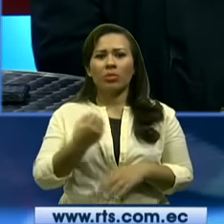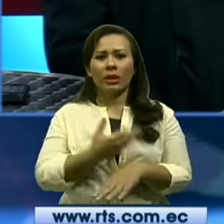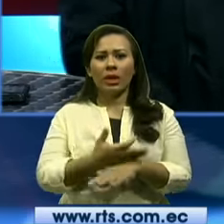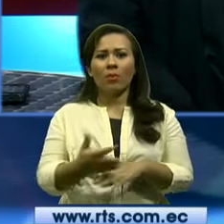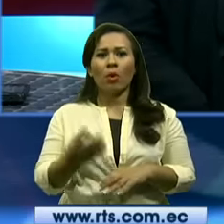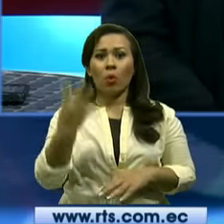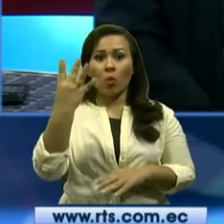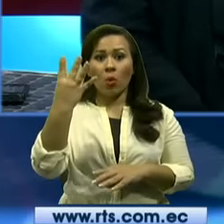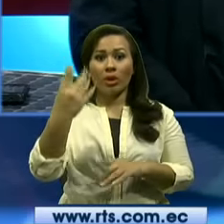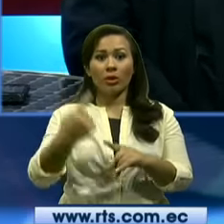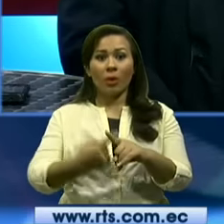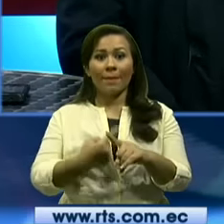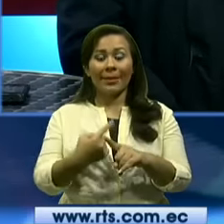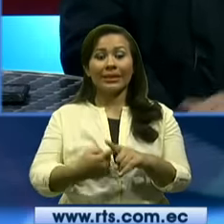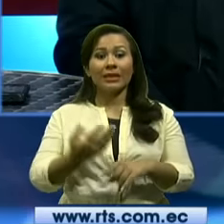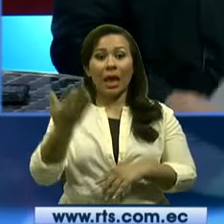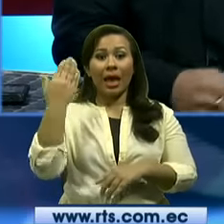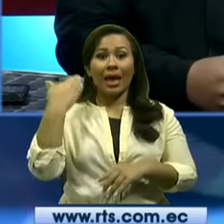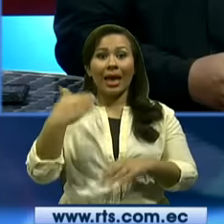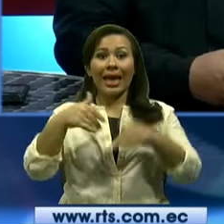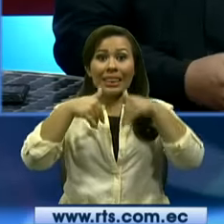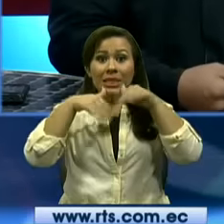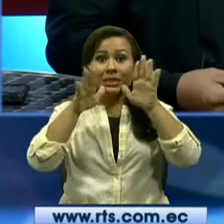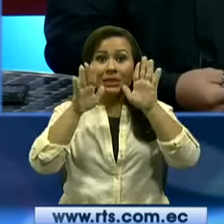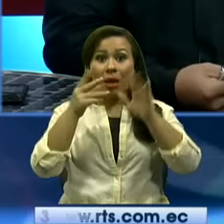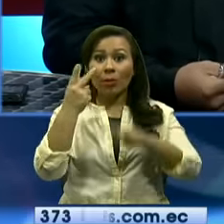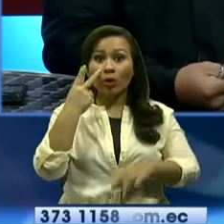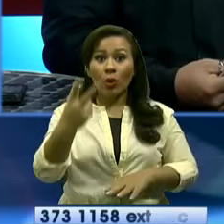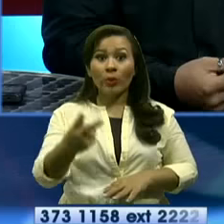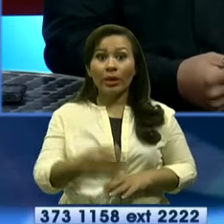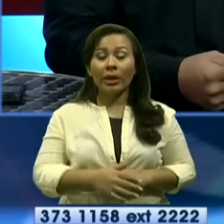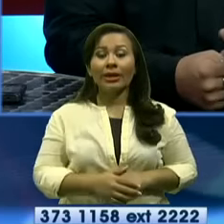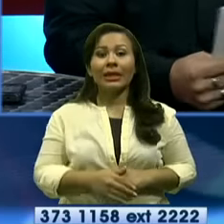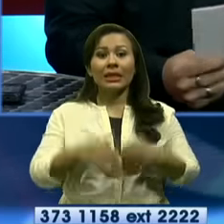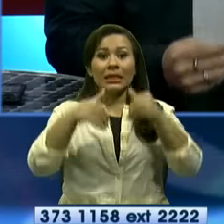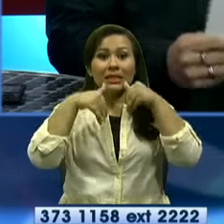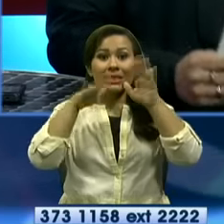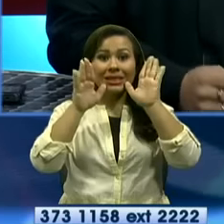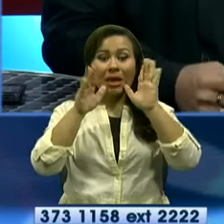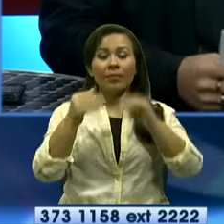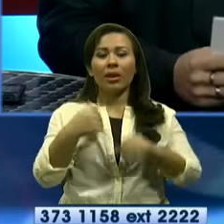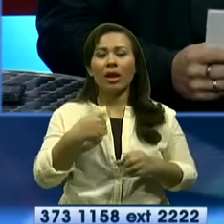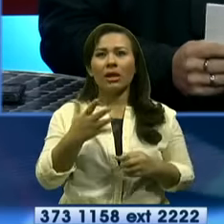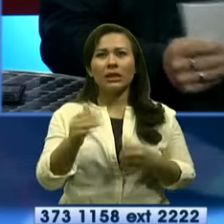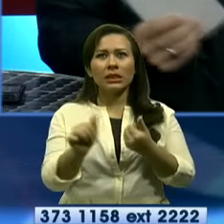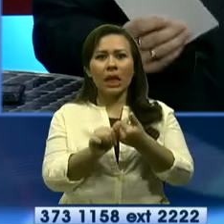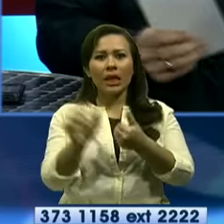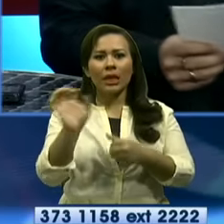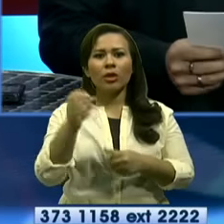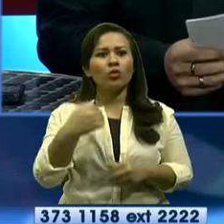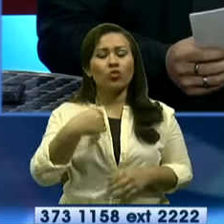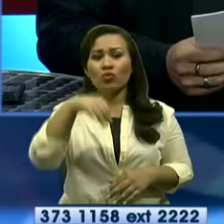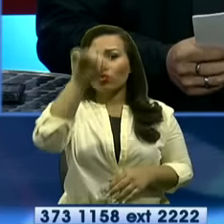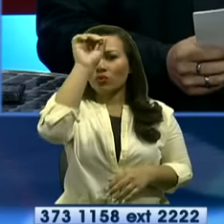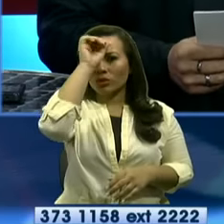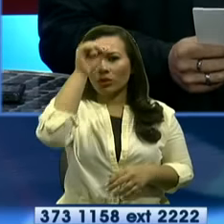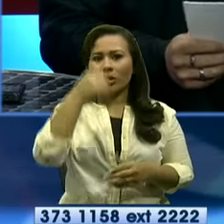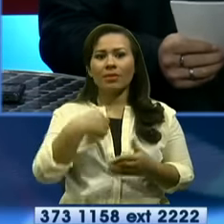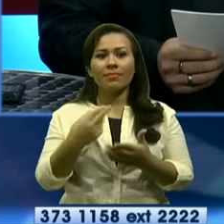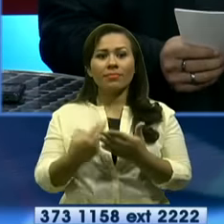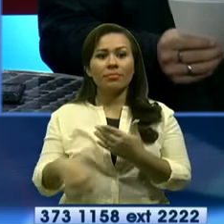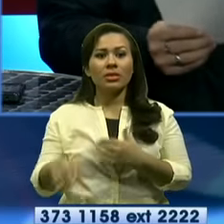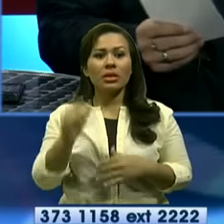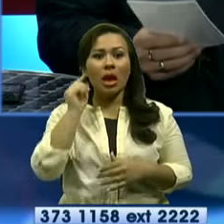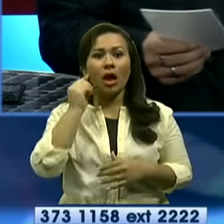hace 4 meses, el mes de diciembre, que no sé. ¿4 meses? Sí, del mes de diciembre, como cogiendo enero, que no sé nada de ellas. Y